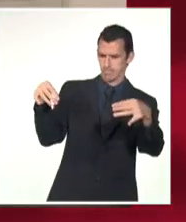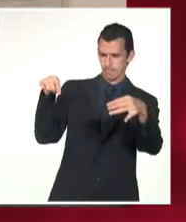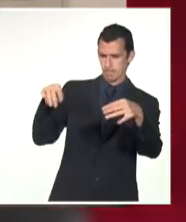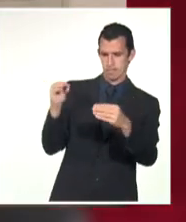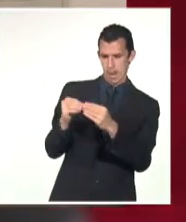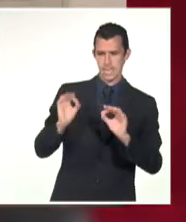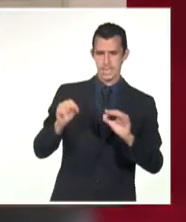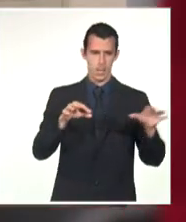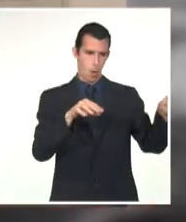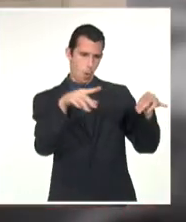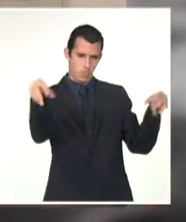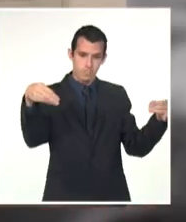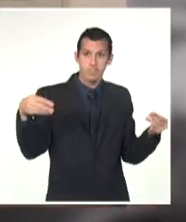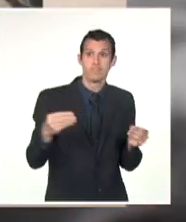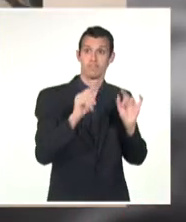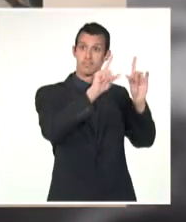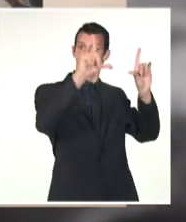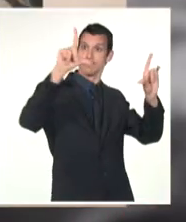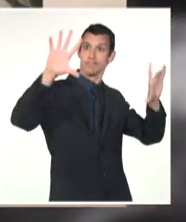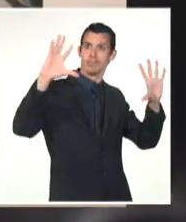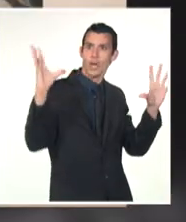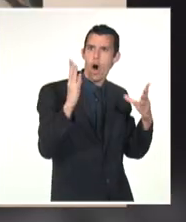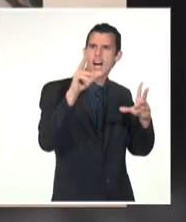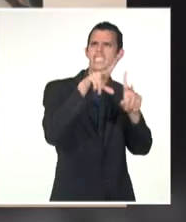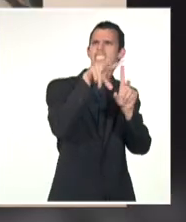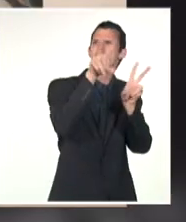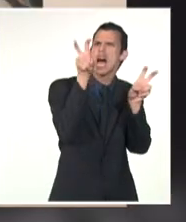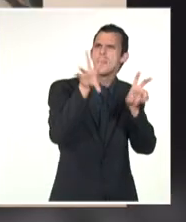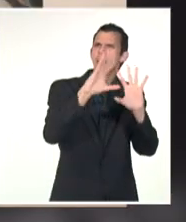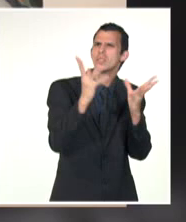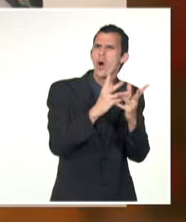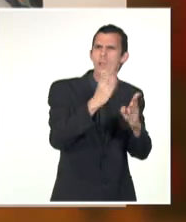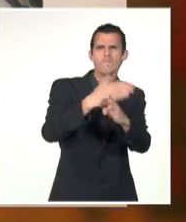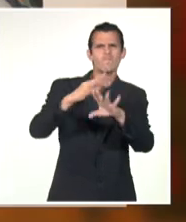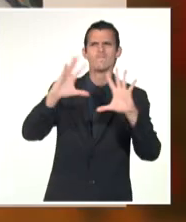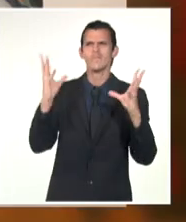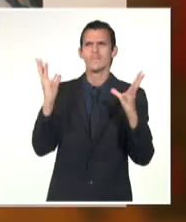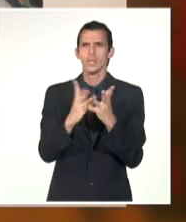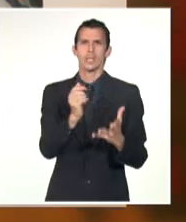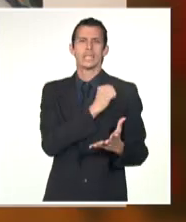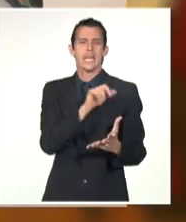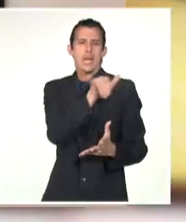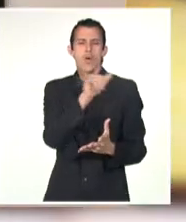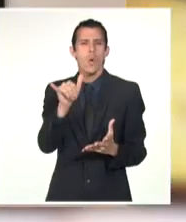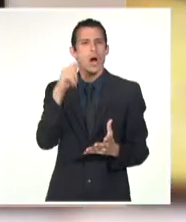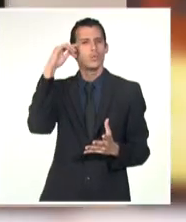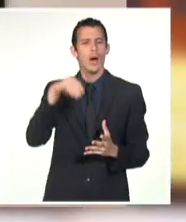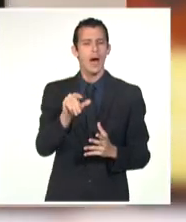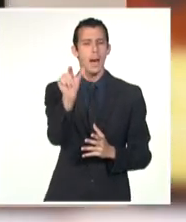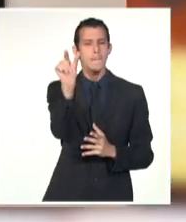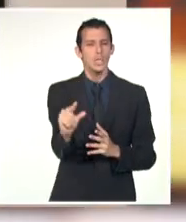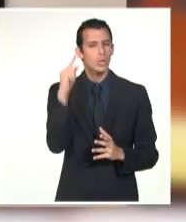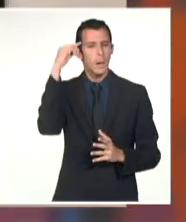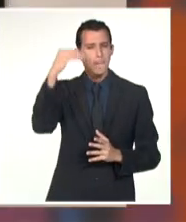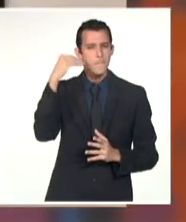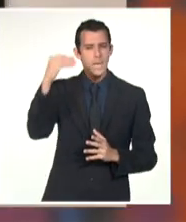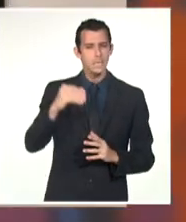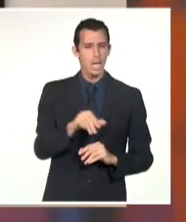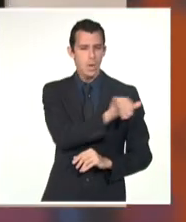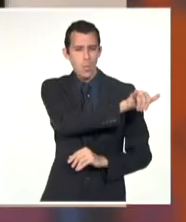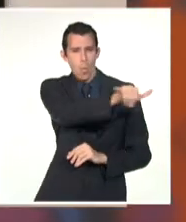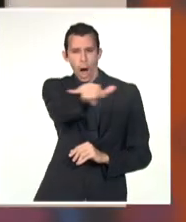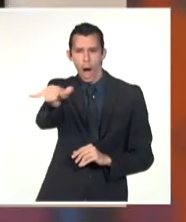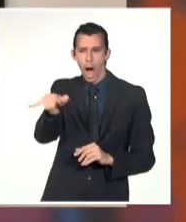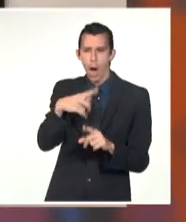a generaciones, manifestaciones y temáticas. Procuró amplificar desde la individualidad artística una voz de